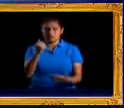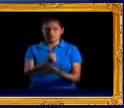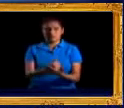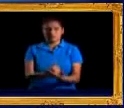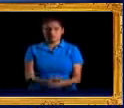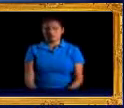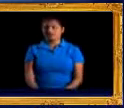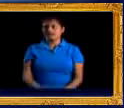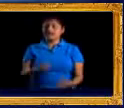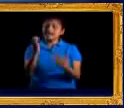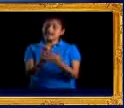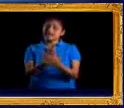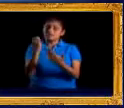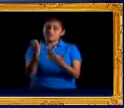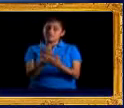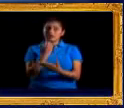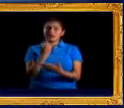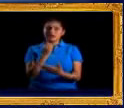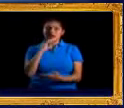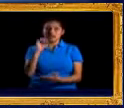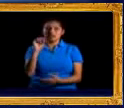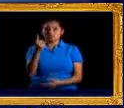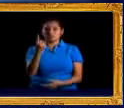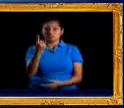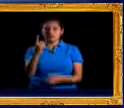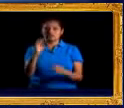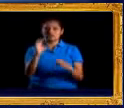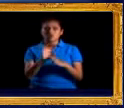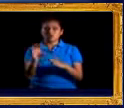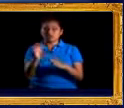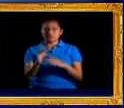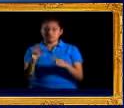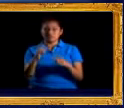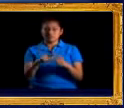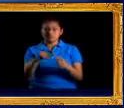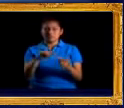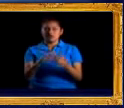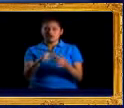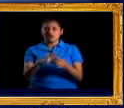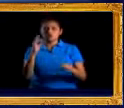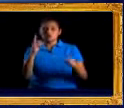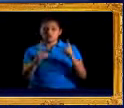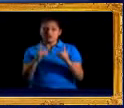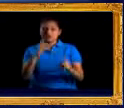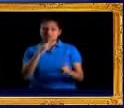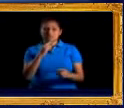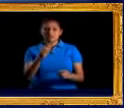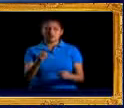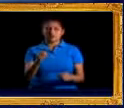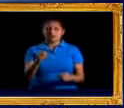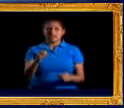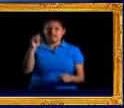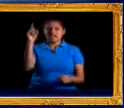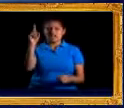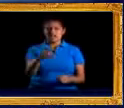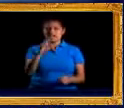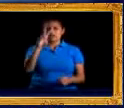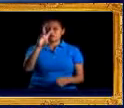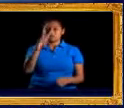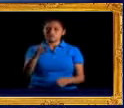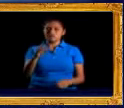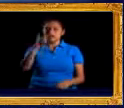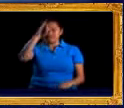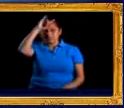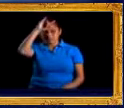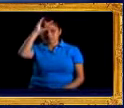La economía es uno de los factores por medio del cual, hermano, el anticristo tendrá